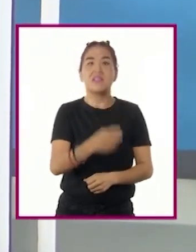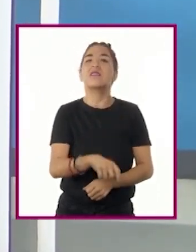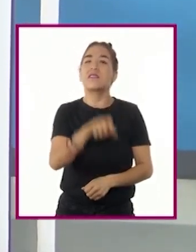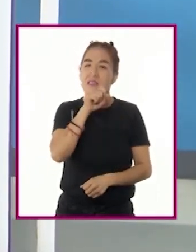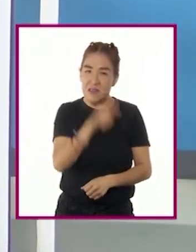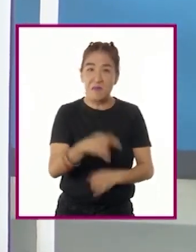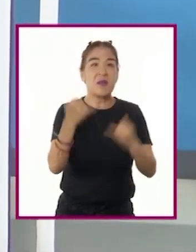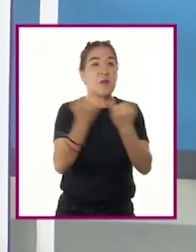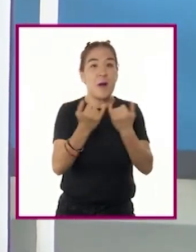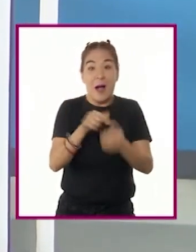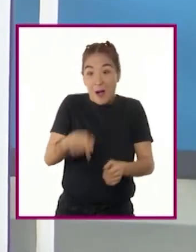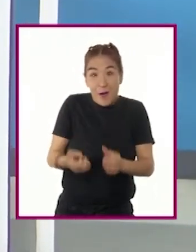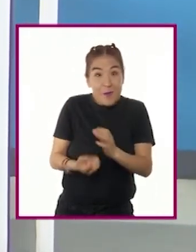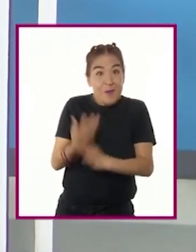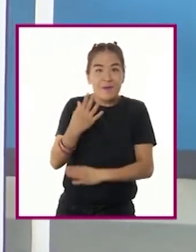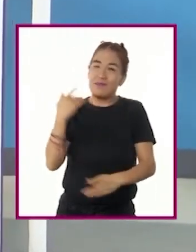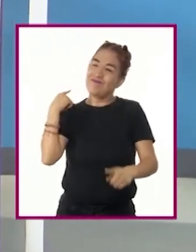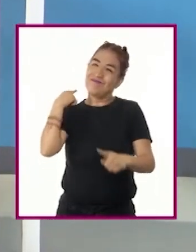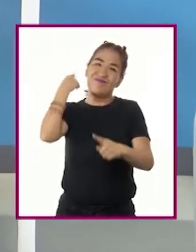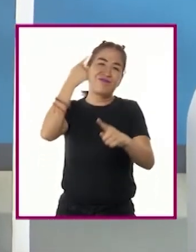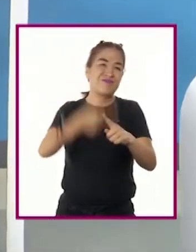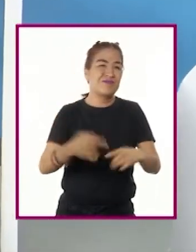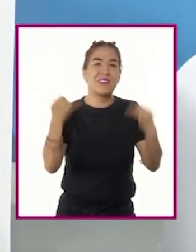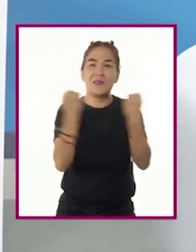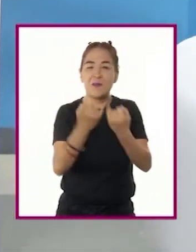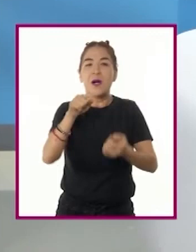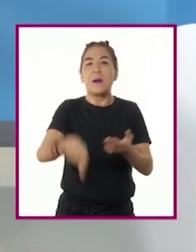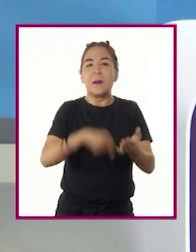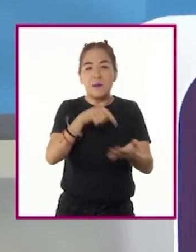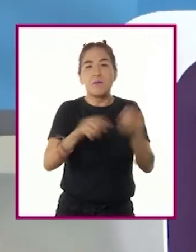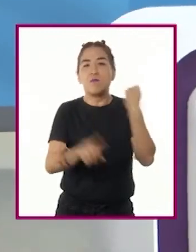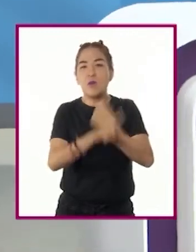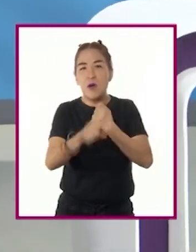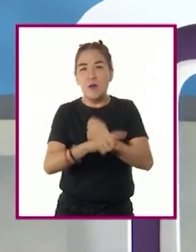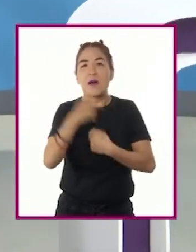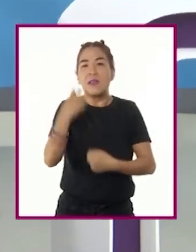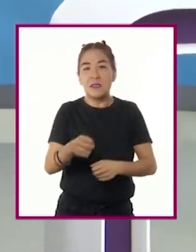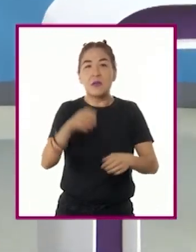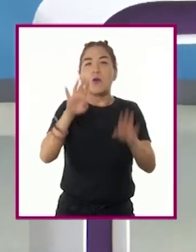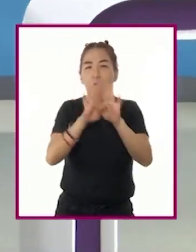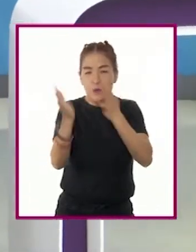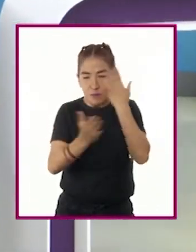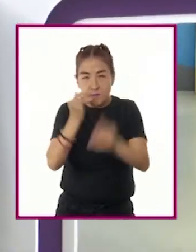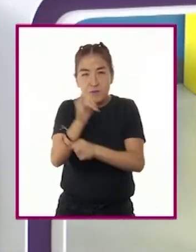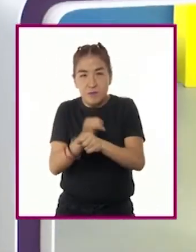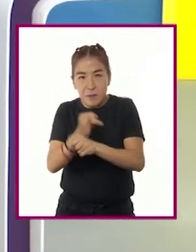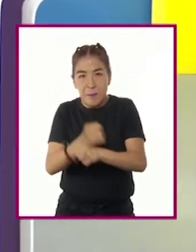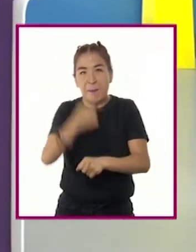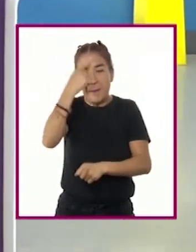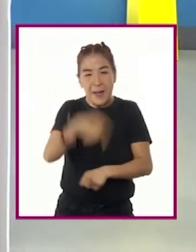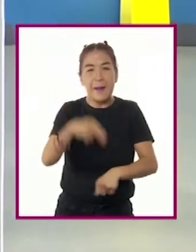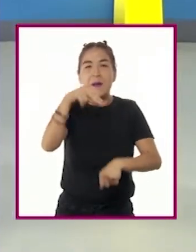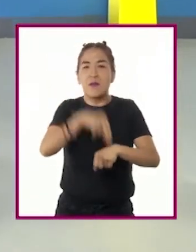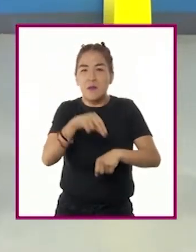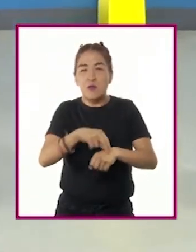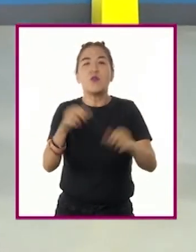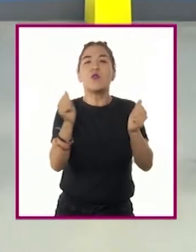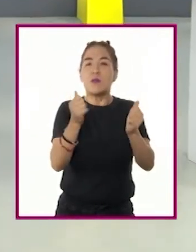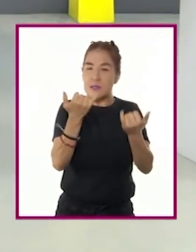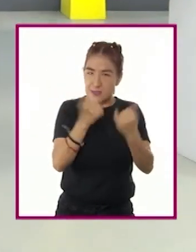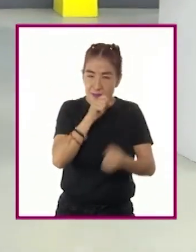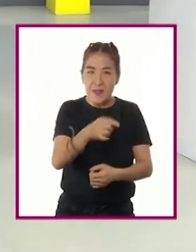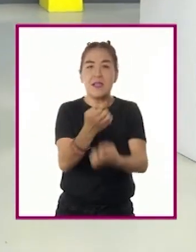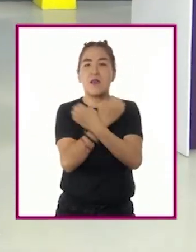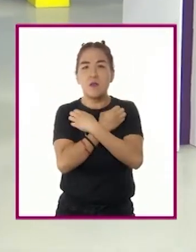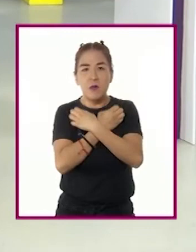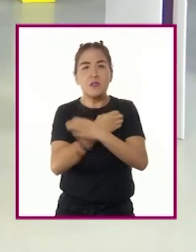sociedad mexicana, originados por la urbanización y los avances en la medicina y en la educación, transformaron el panorama de